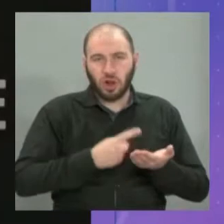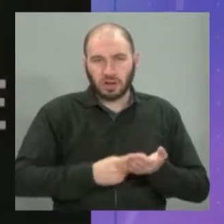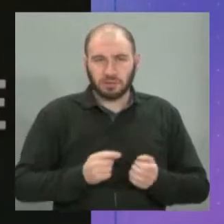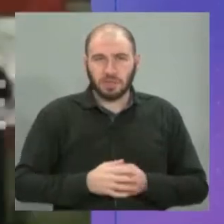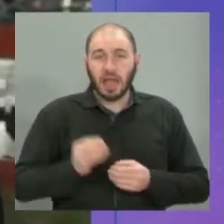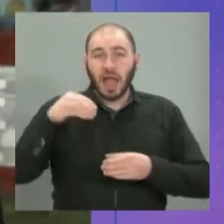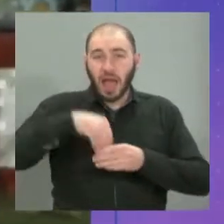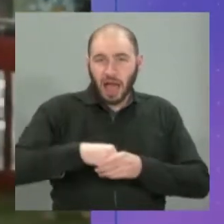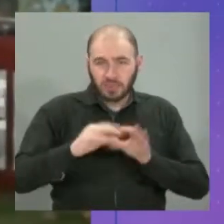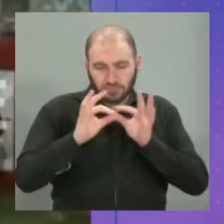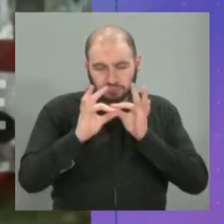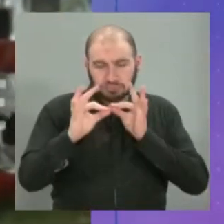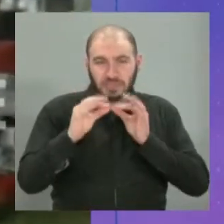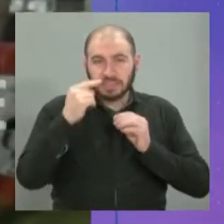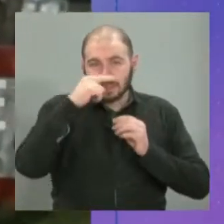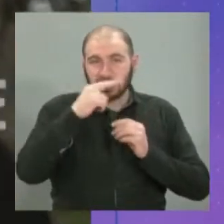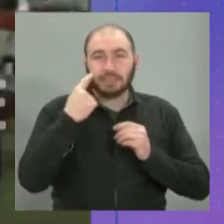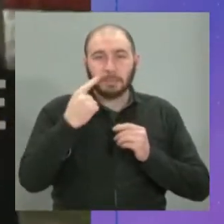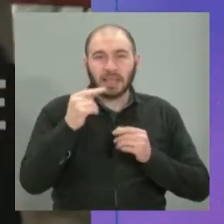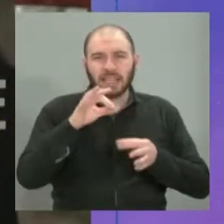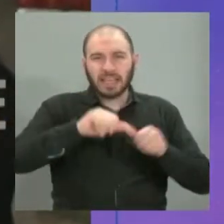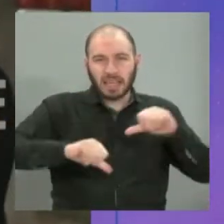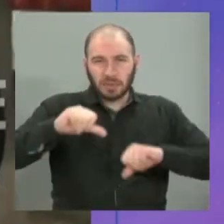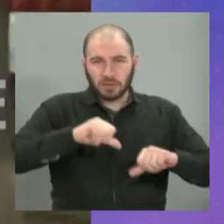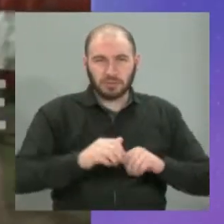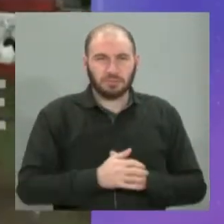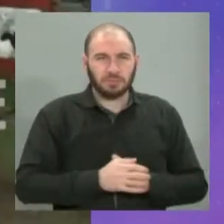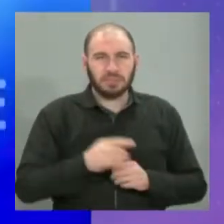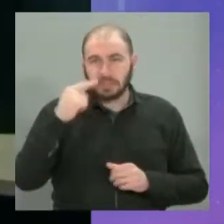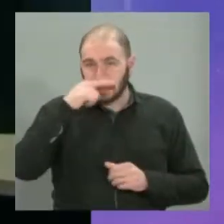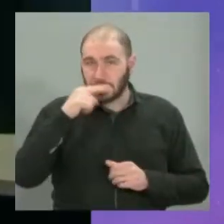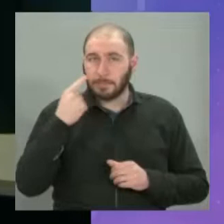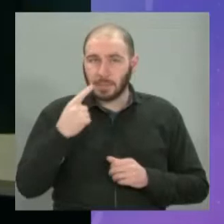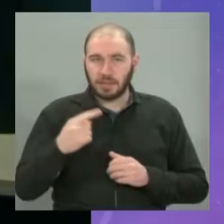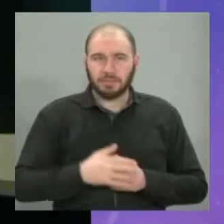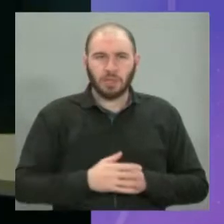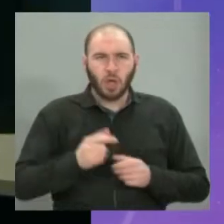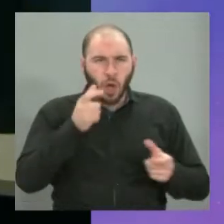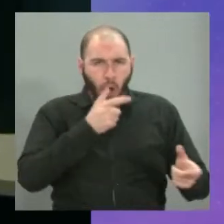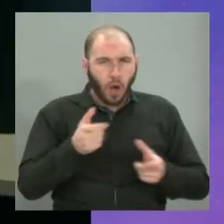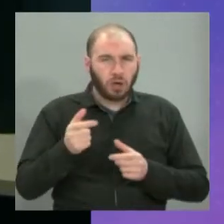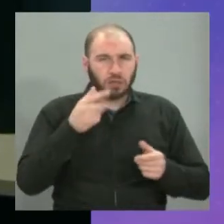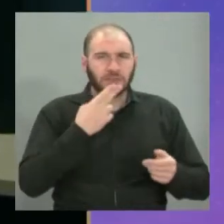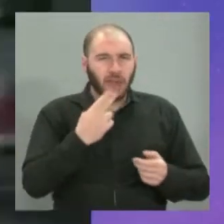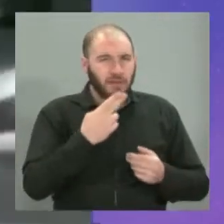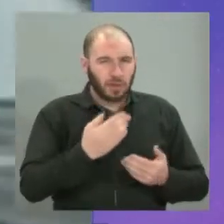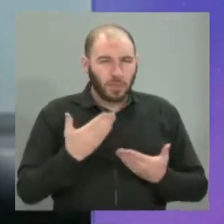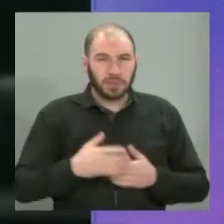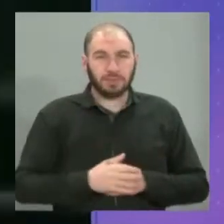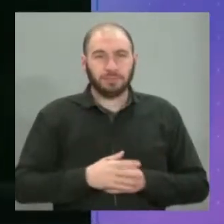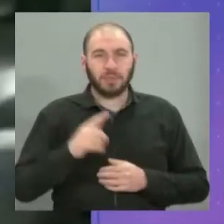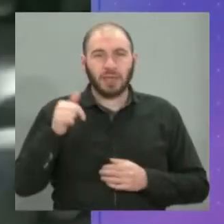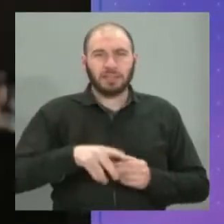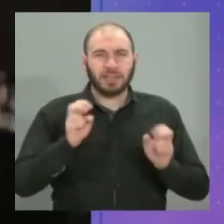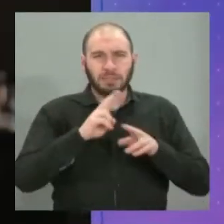tiene adentro de este pequeño tubito 7.000 químicos. 7.000. ¿Se puede controlar el consumo de tabaco? Es la